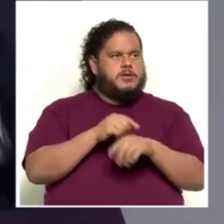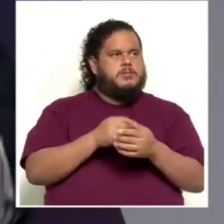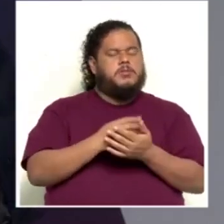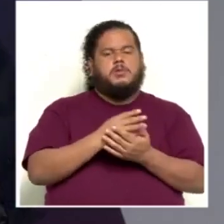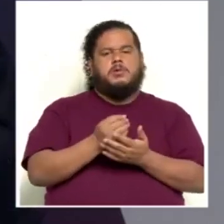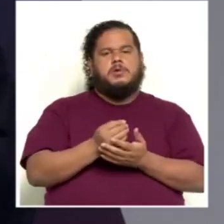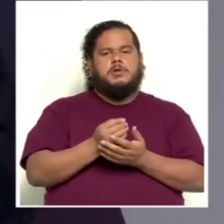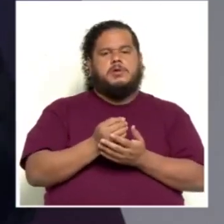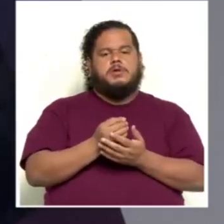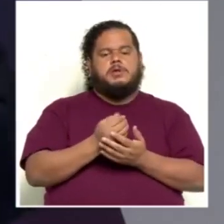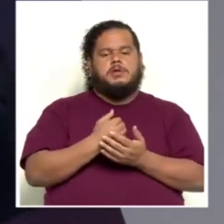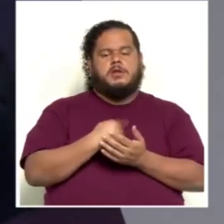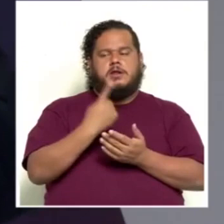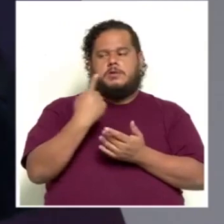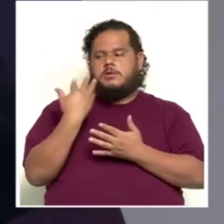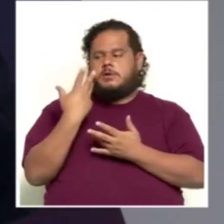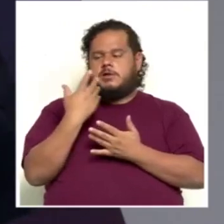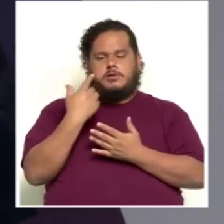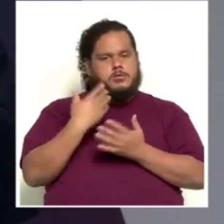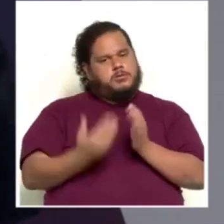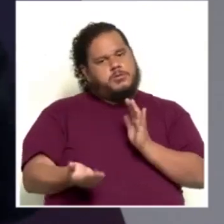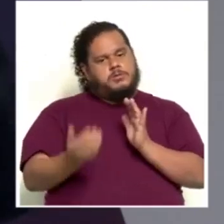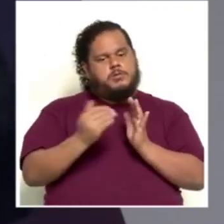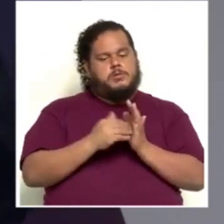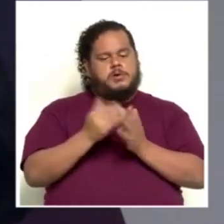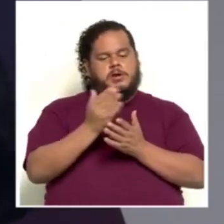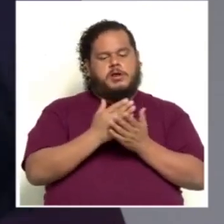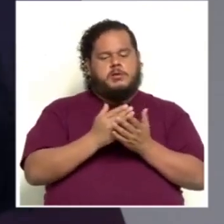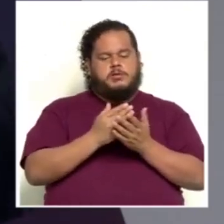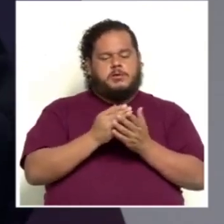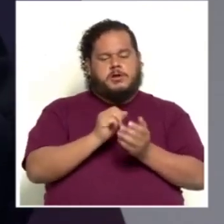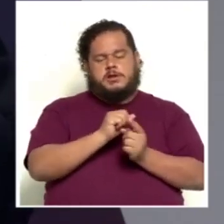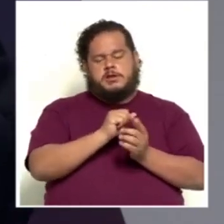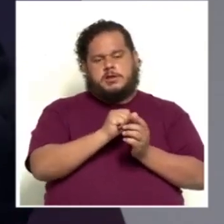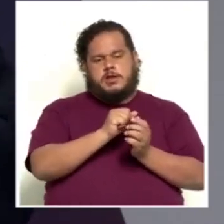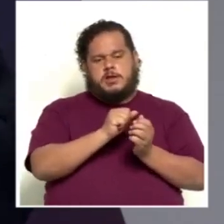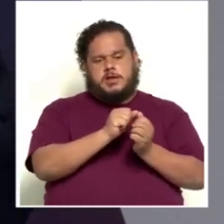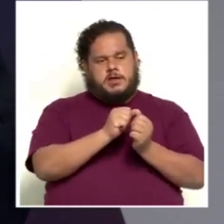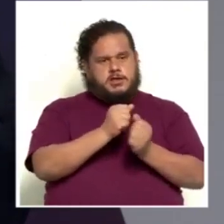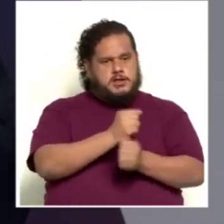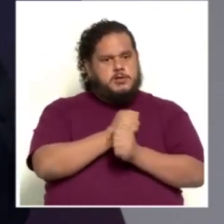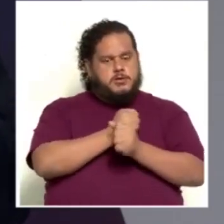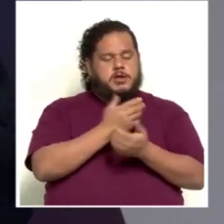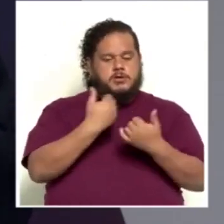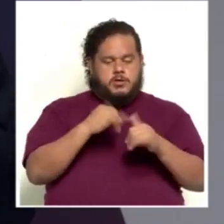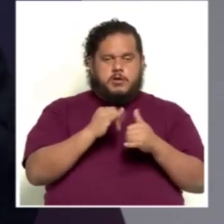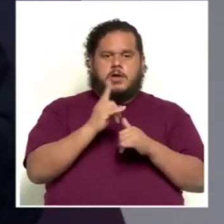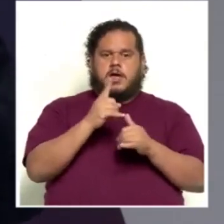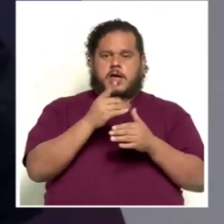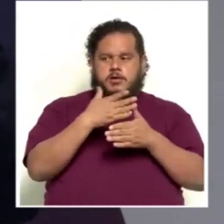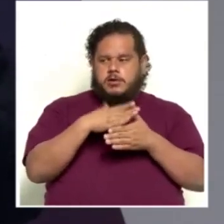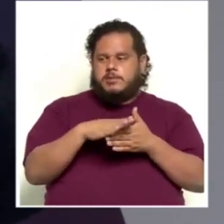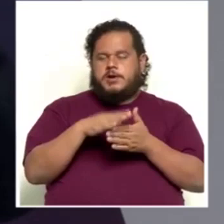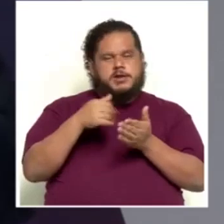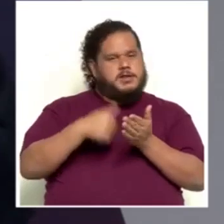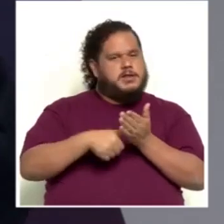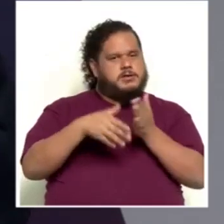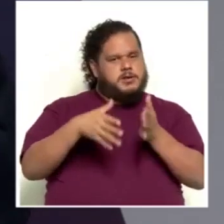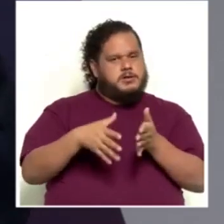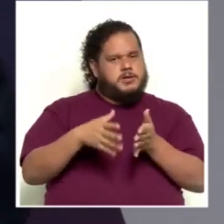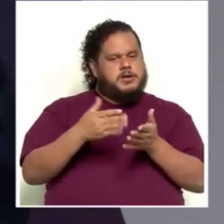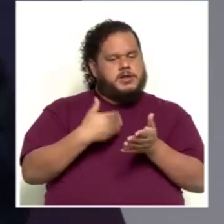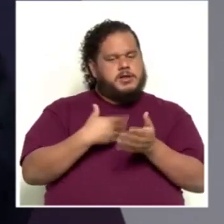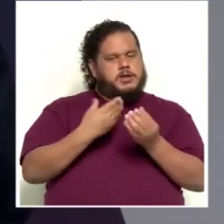que hay un anhelo por volver a ciertas seguridades, todavía hay una fracción del electorado que tiene